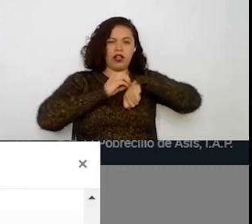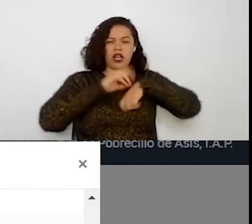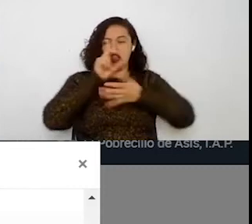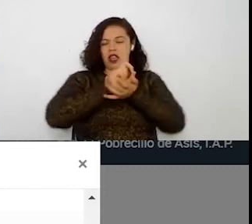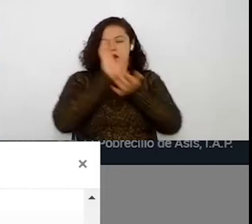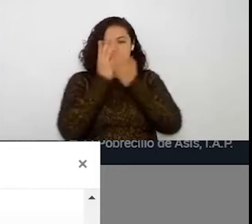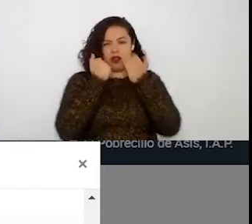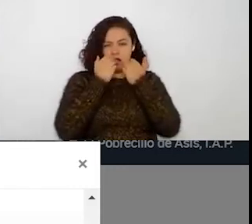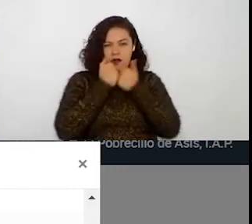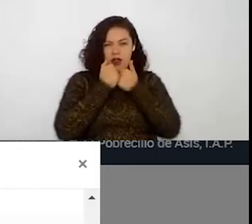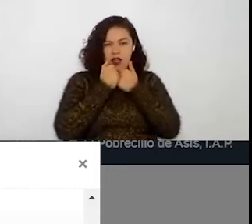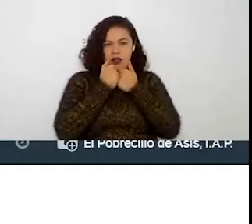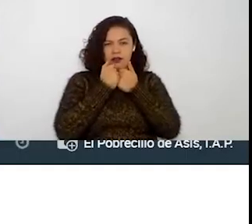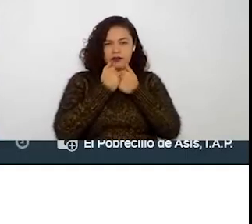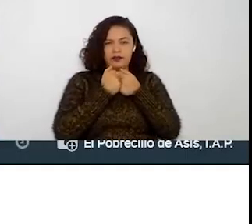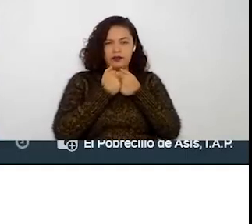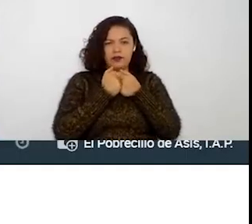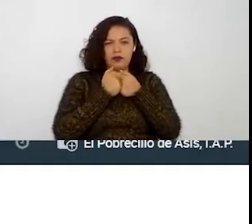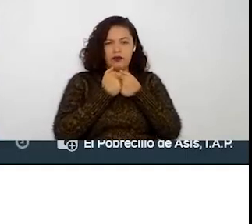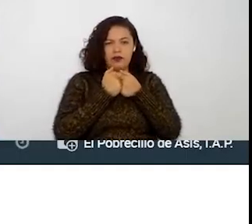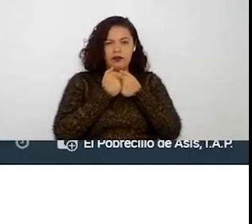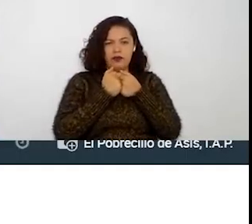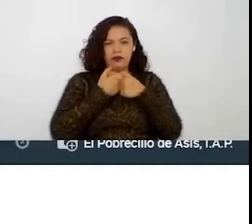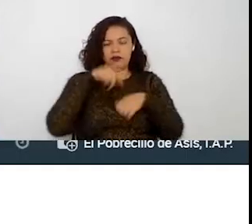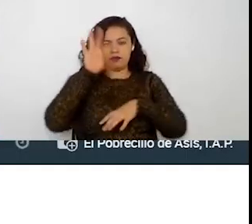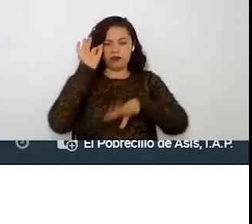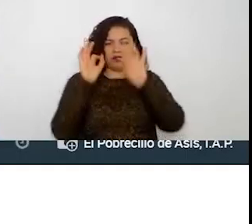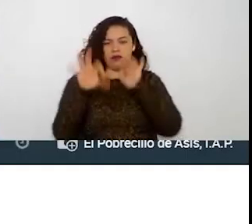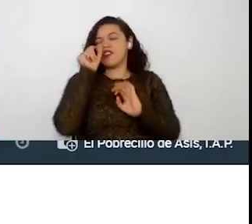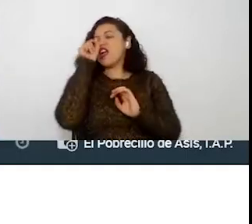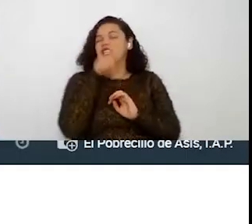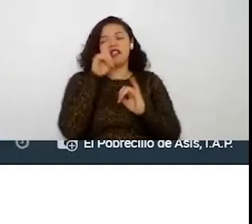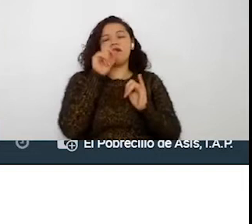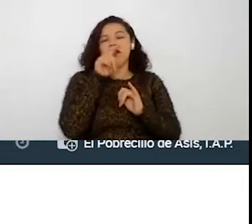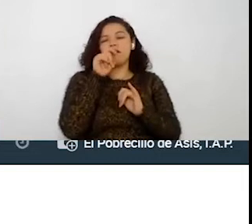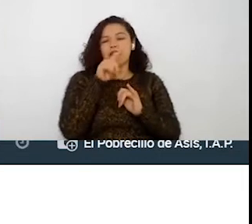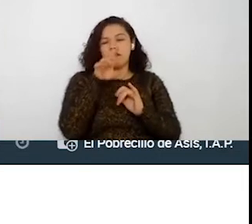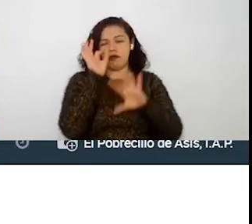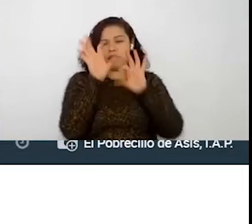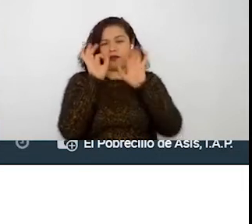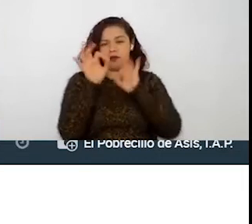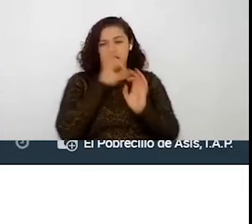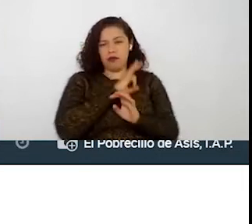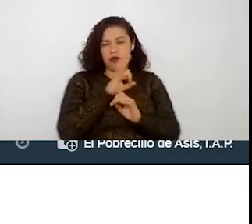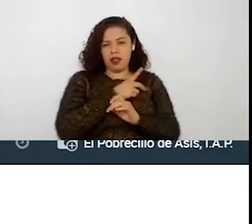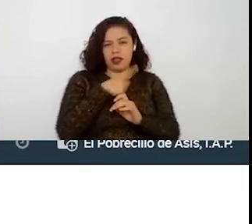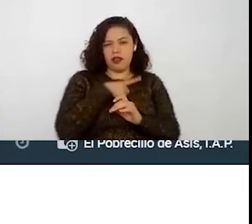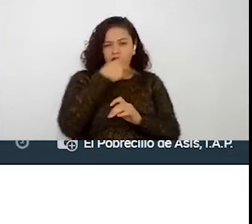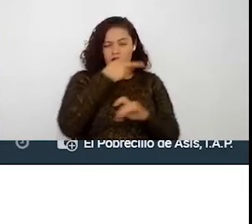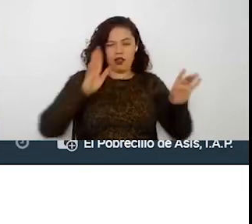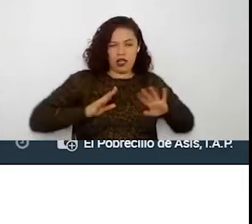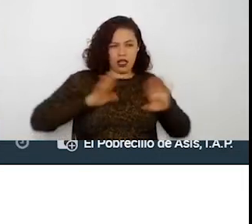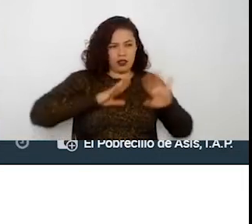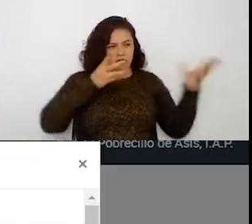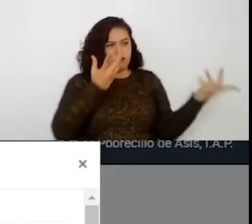discapacidad física seleccionamos y así nos podemos ir seleccionando las